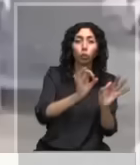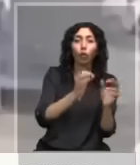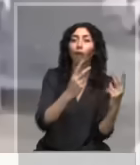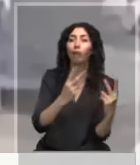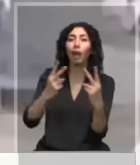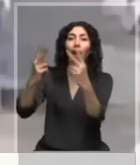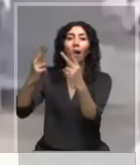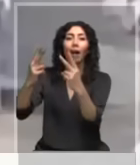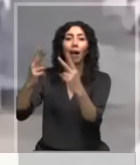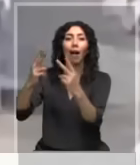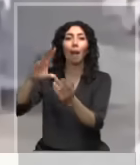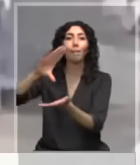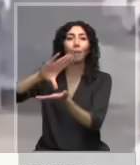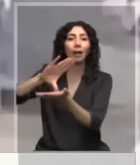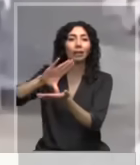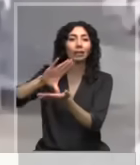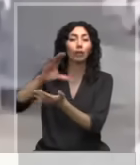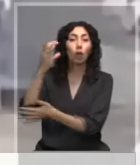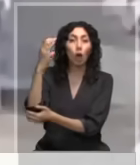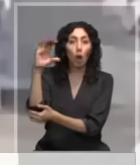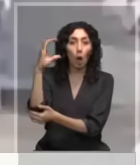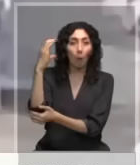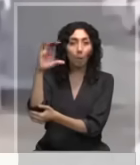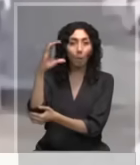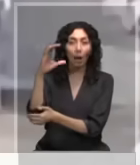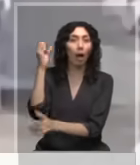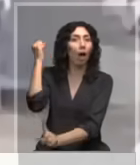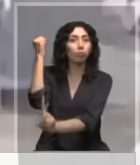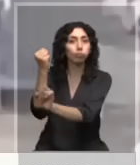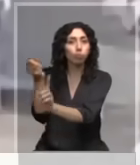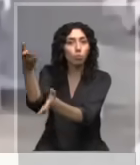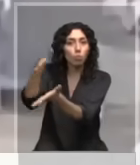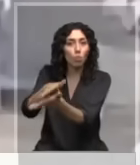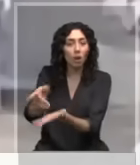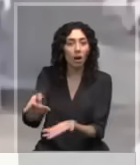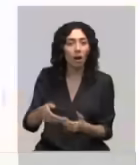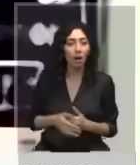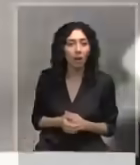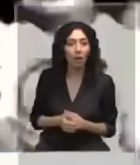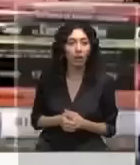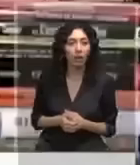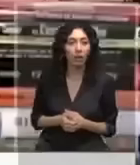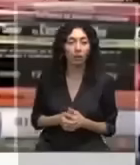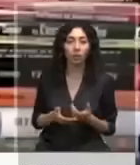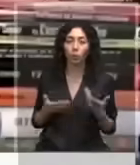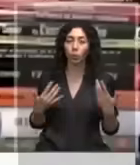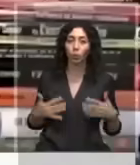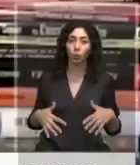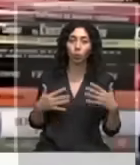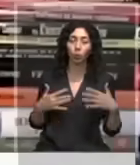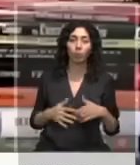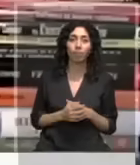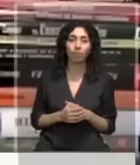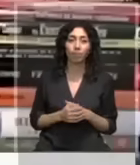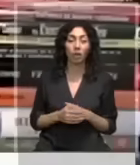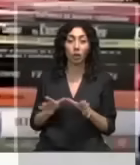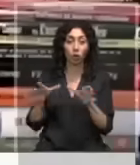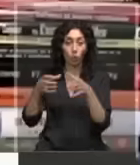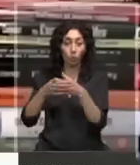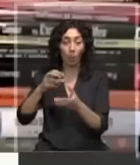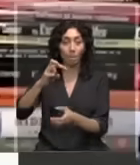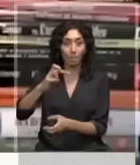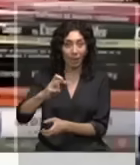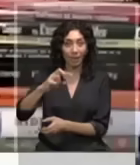7.000 kilómetros de distancia de donde tienen base. No nos sorprendería que el PCC